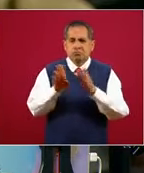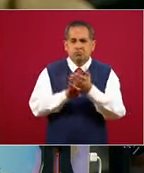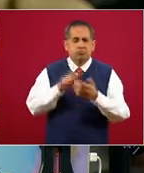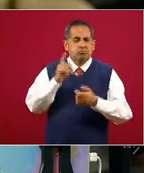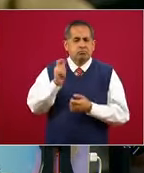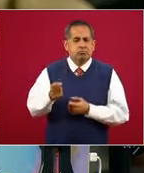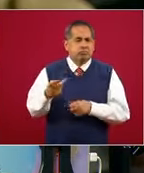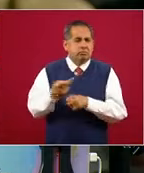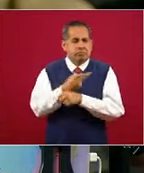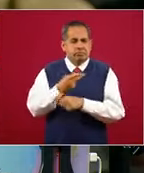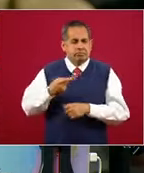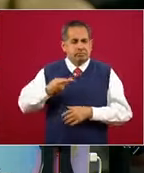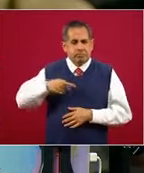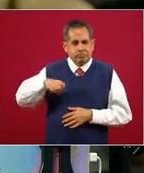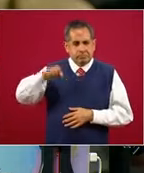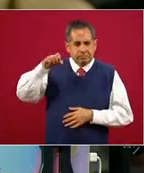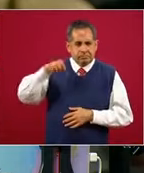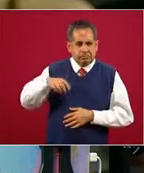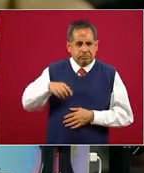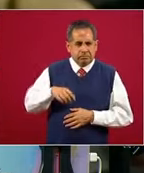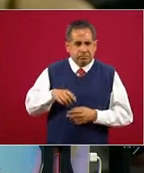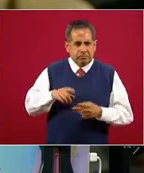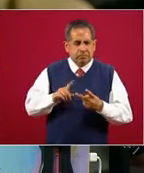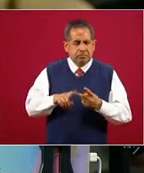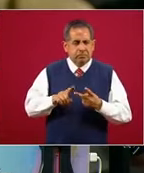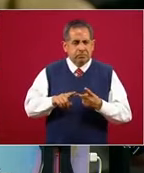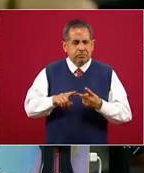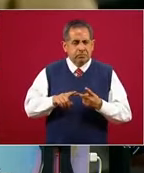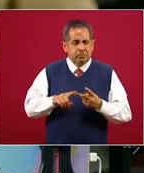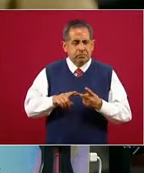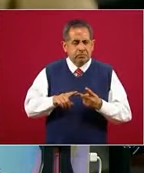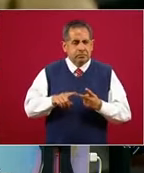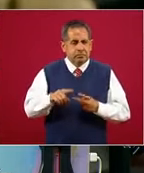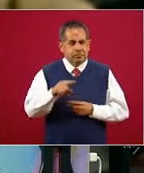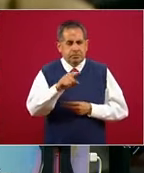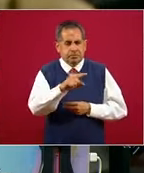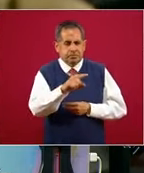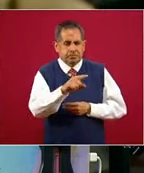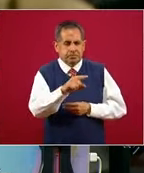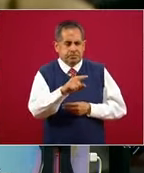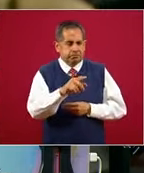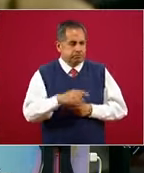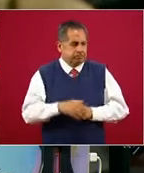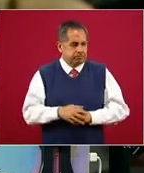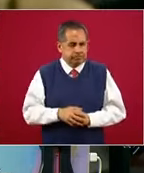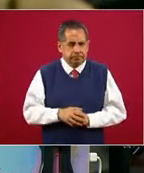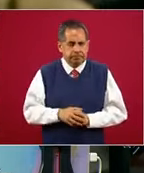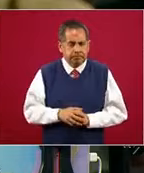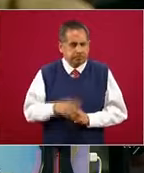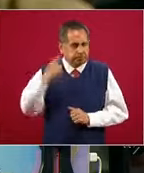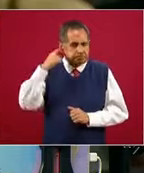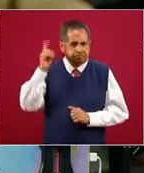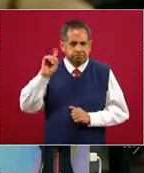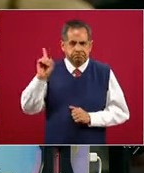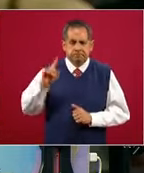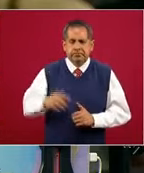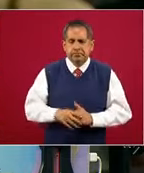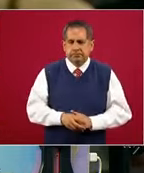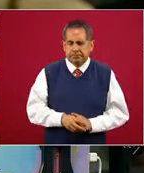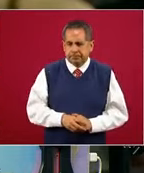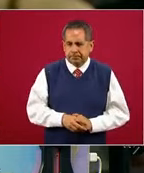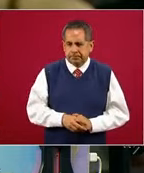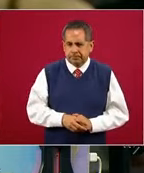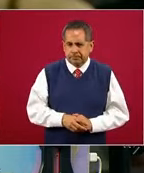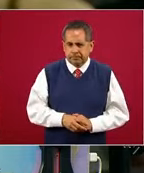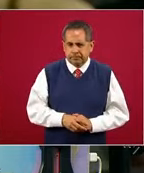prolongar, etcétera. Y una pregunta para su invitada, cuando el paciente ya está dado de alta, ustedes le dicen ya está